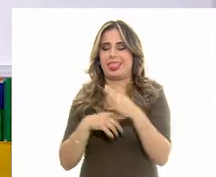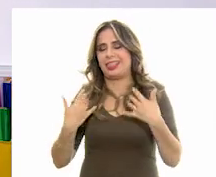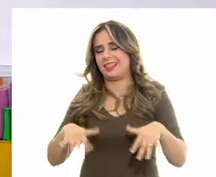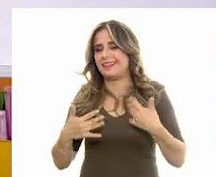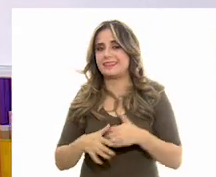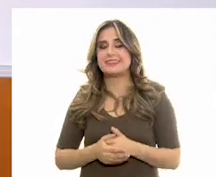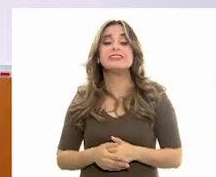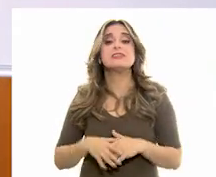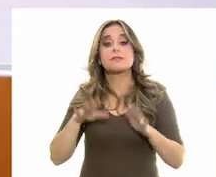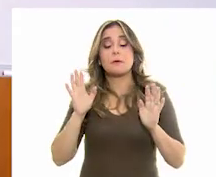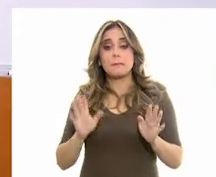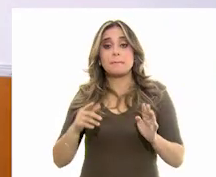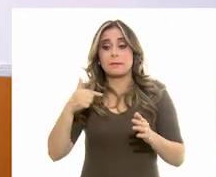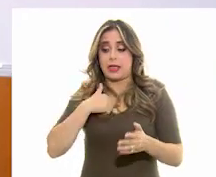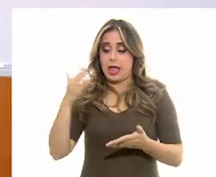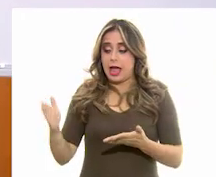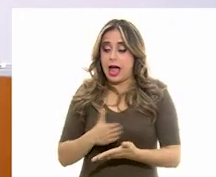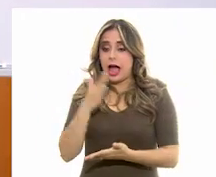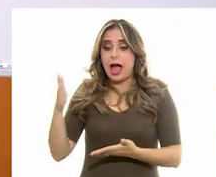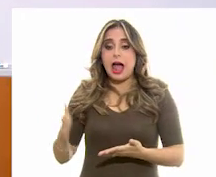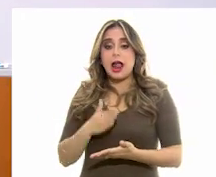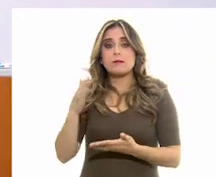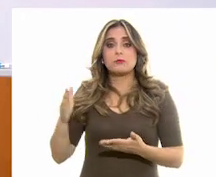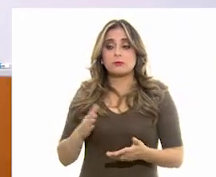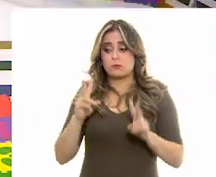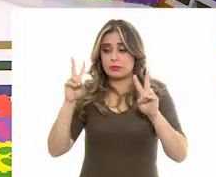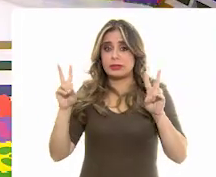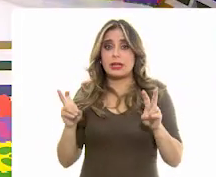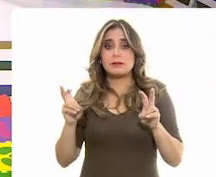entonces, nuestro álbum se va a llamar...